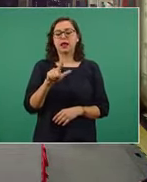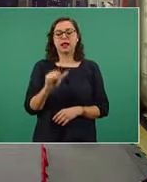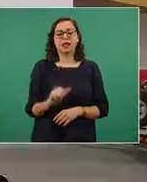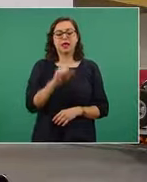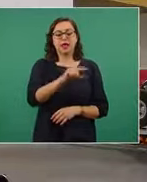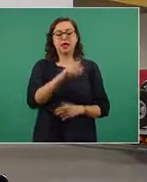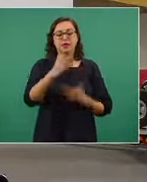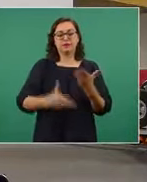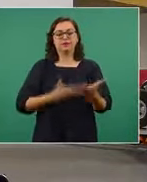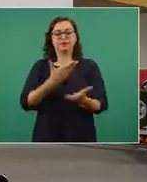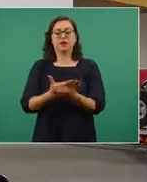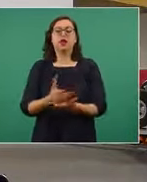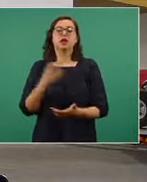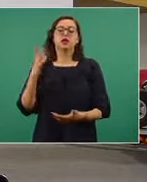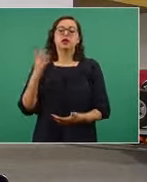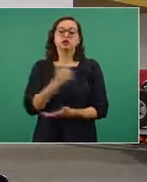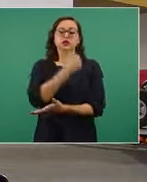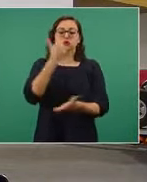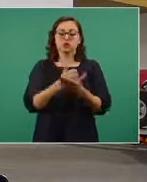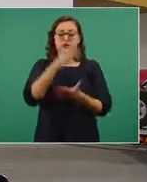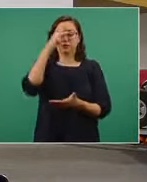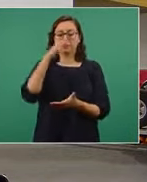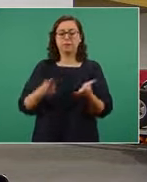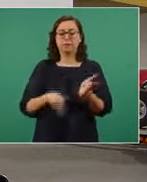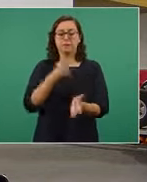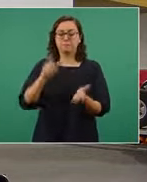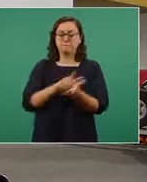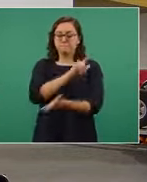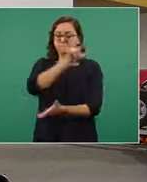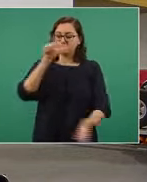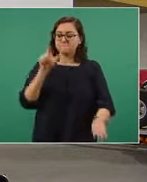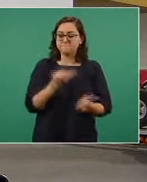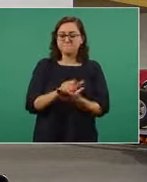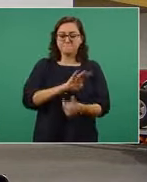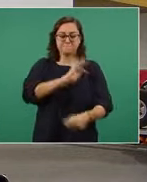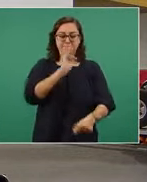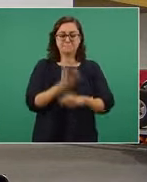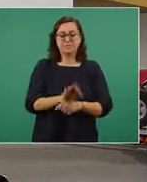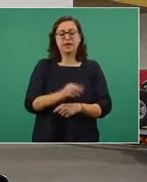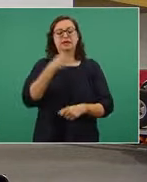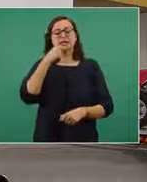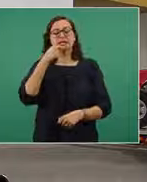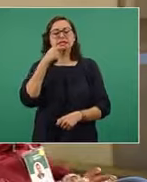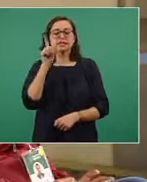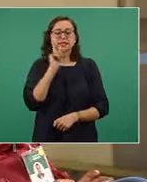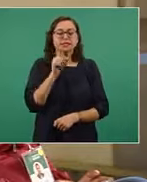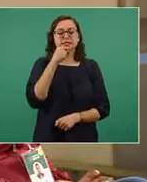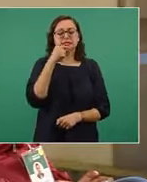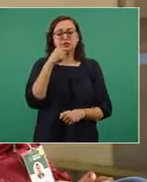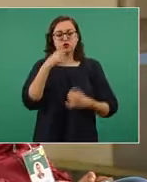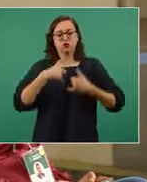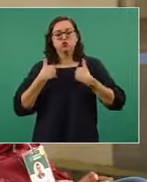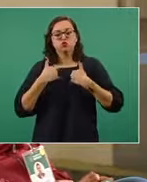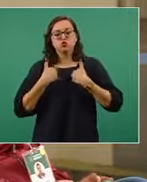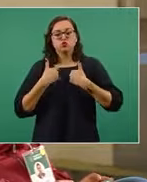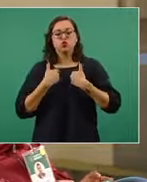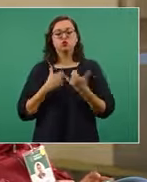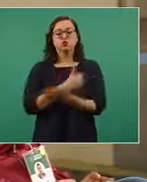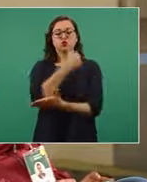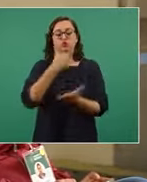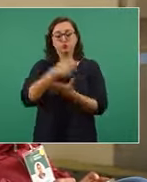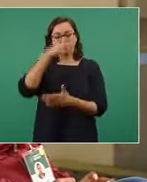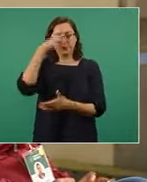Congreso de la Ciudad de México una iniciativa de reforma de ley por los derechos de niñas, niños y adolescentes de la Ciudad de México. ¿Cuál